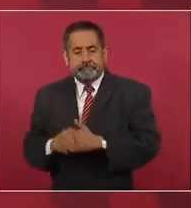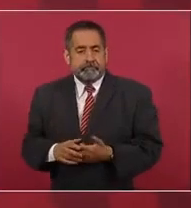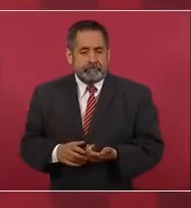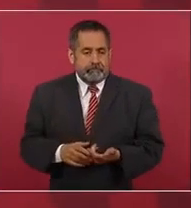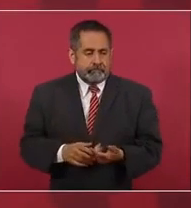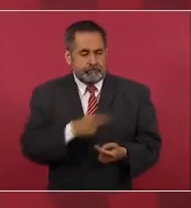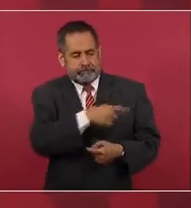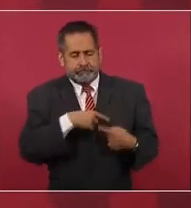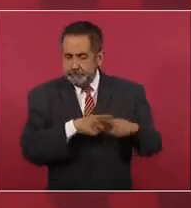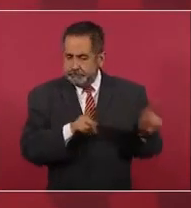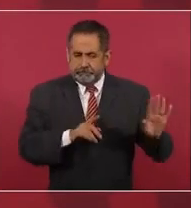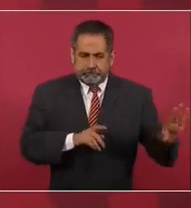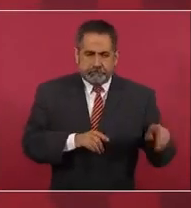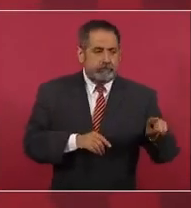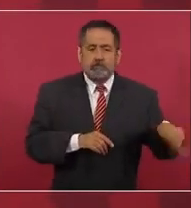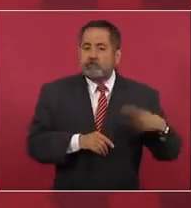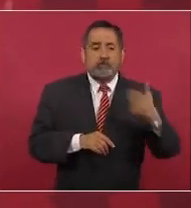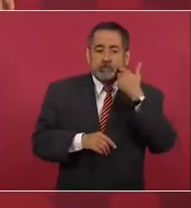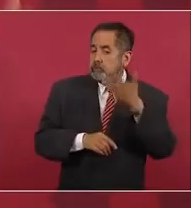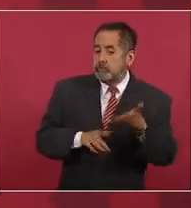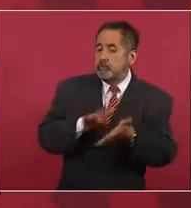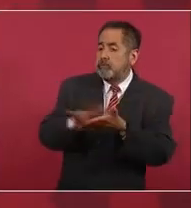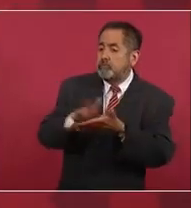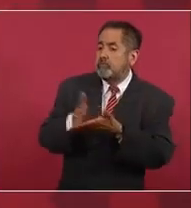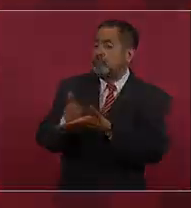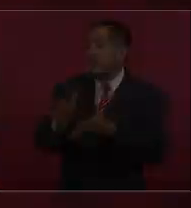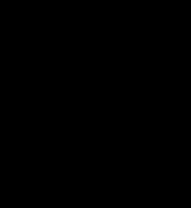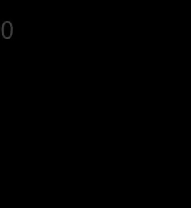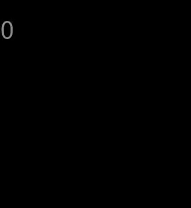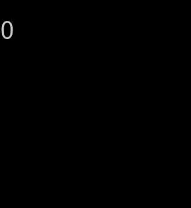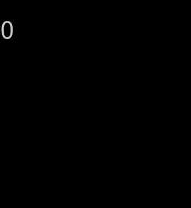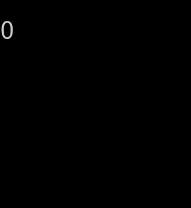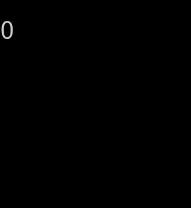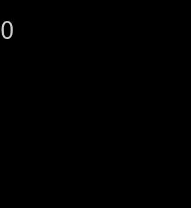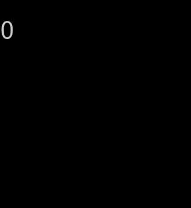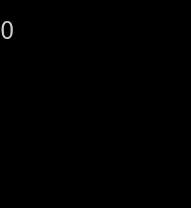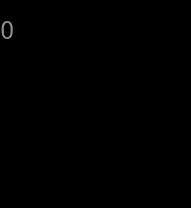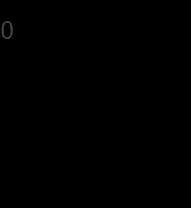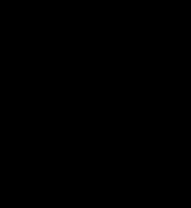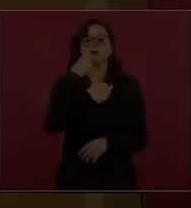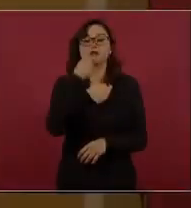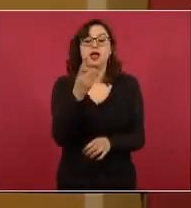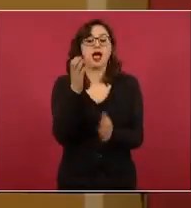con los conservadores. Ellos no quisieran que el Estado participara